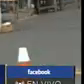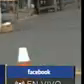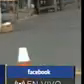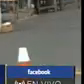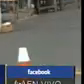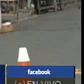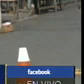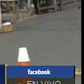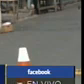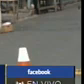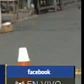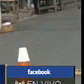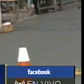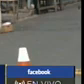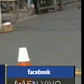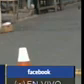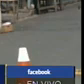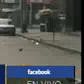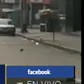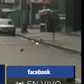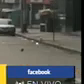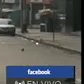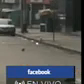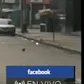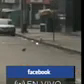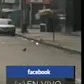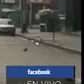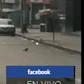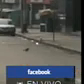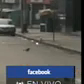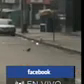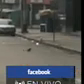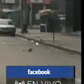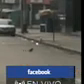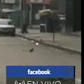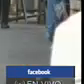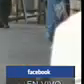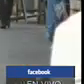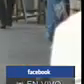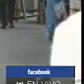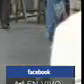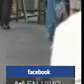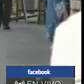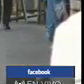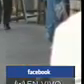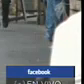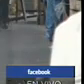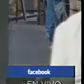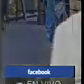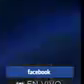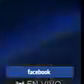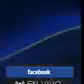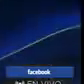Las autoridades advierten que se vienen días críticos respecto a los incrementos de contagios.